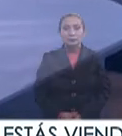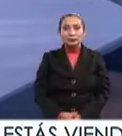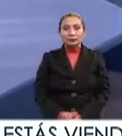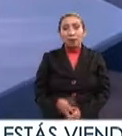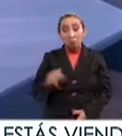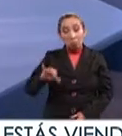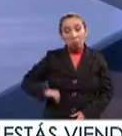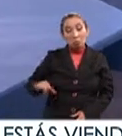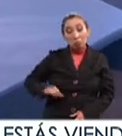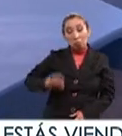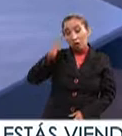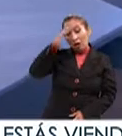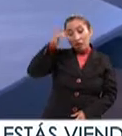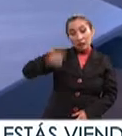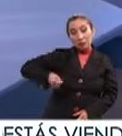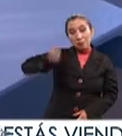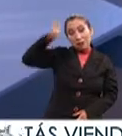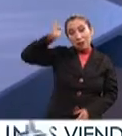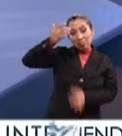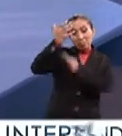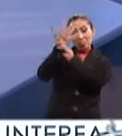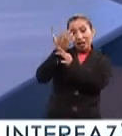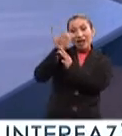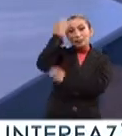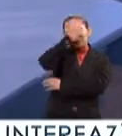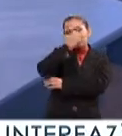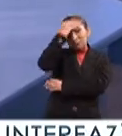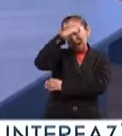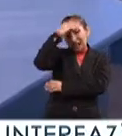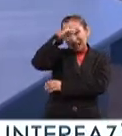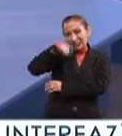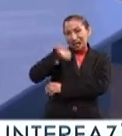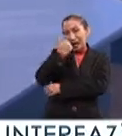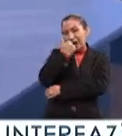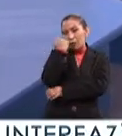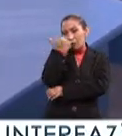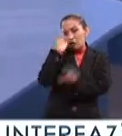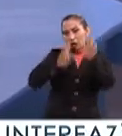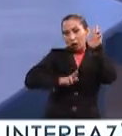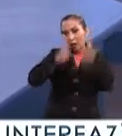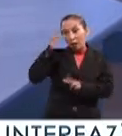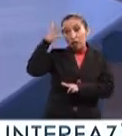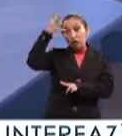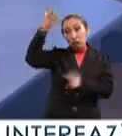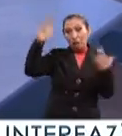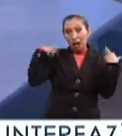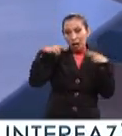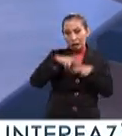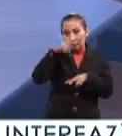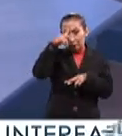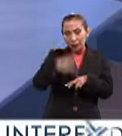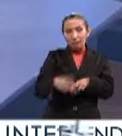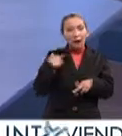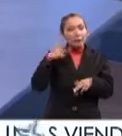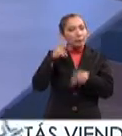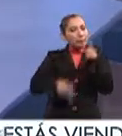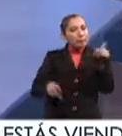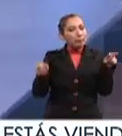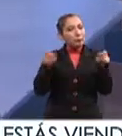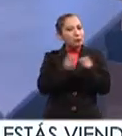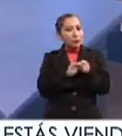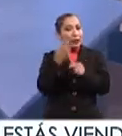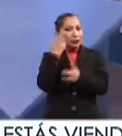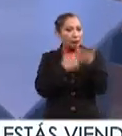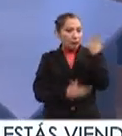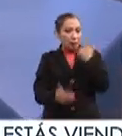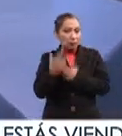Siempre es interesantísimo conocer de primera voz la experiencia de los estudiantes normales, futuros maestros de México. Vamos a hacer una breve pausa.